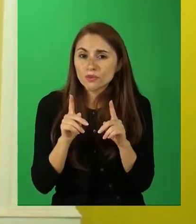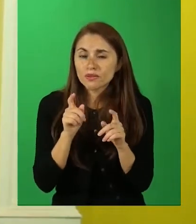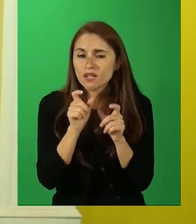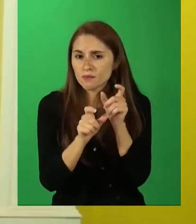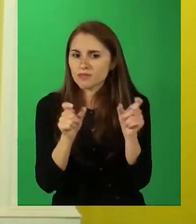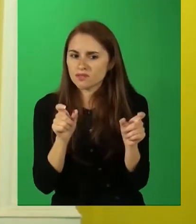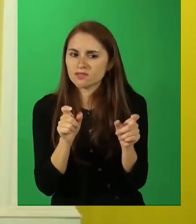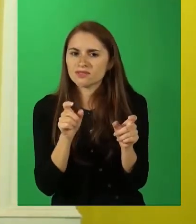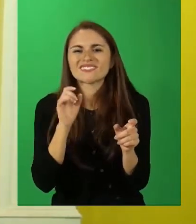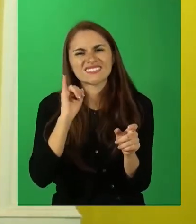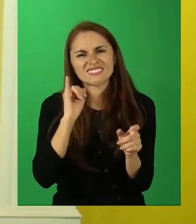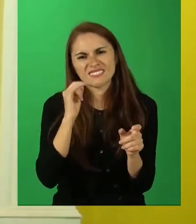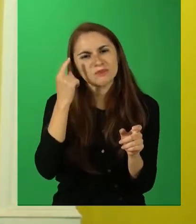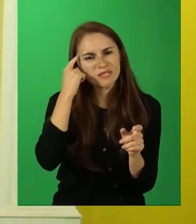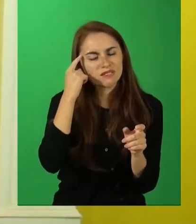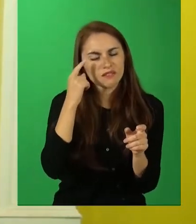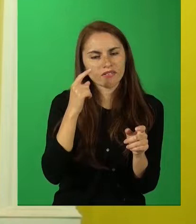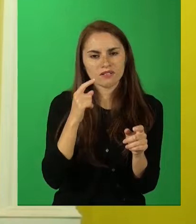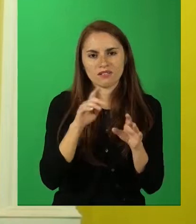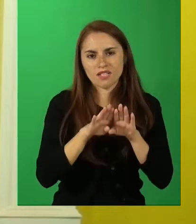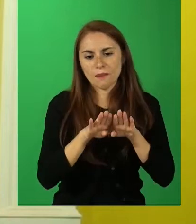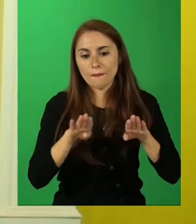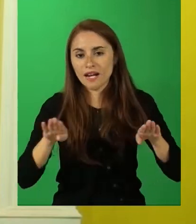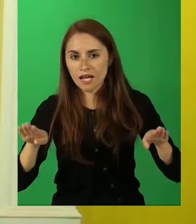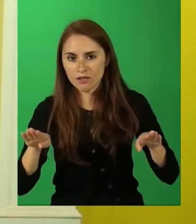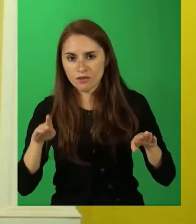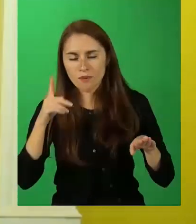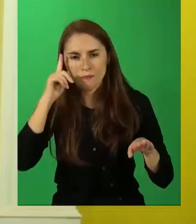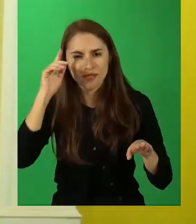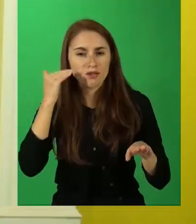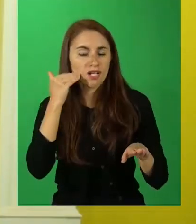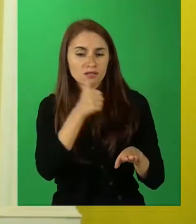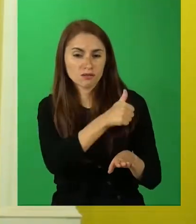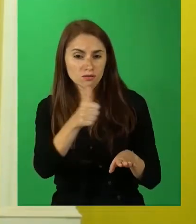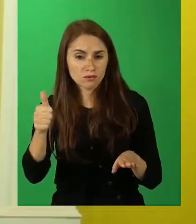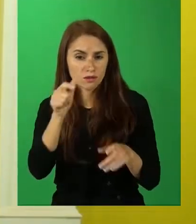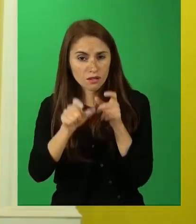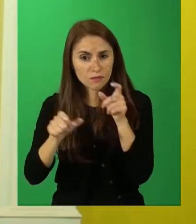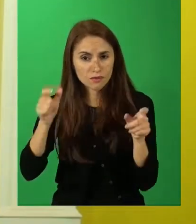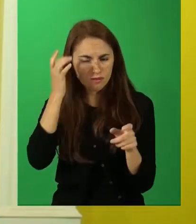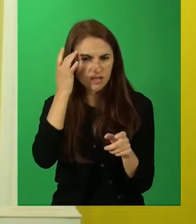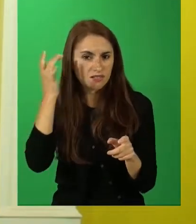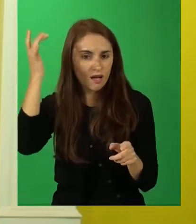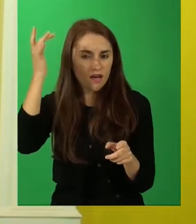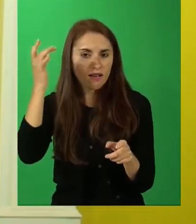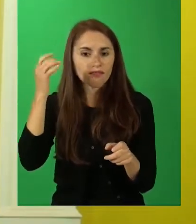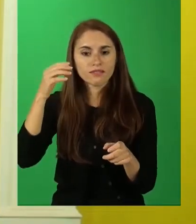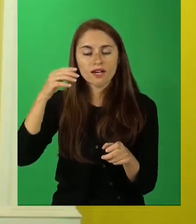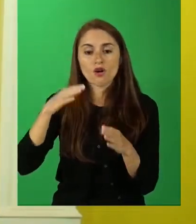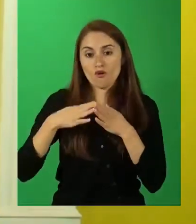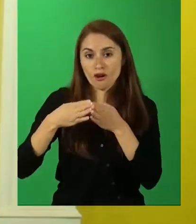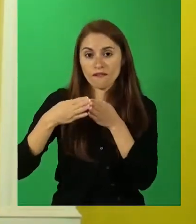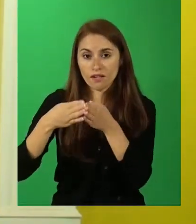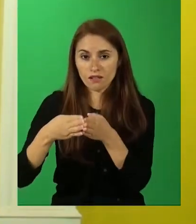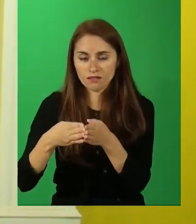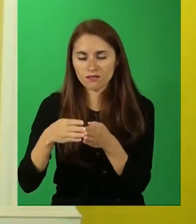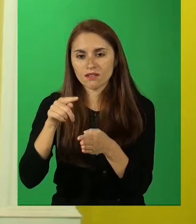sí creían que era plana, en fin, pero la mayoría de los sabios sí sabía, y de los navegantes sabía que era